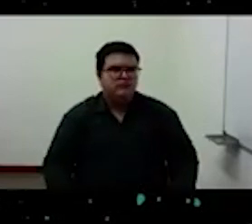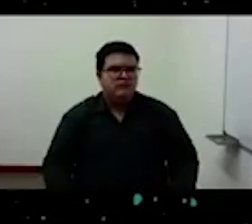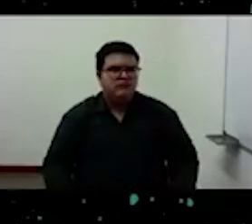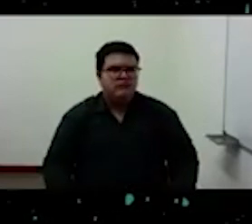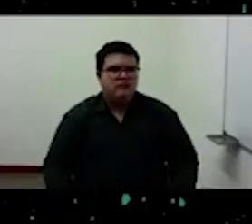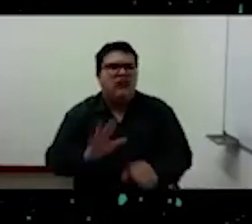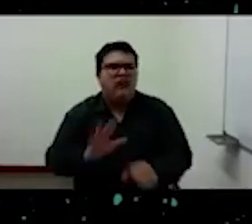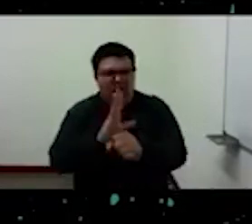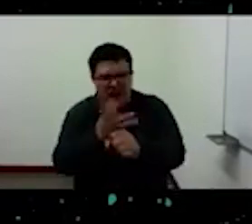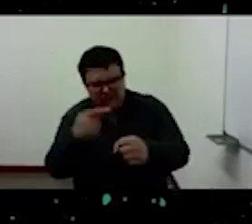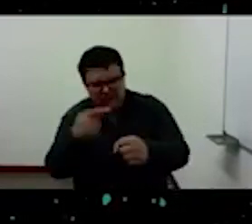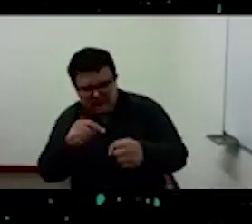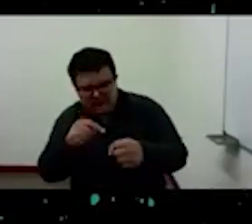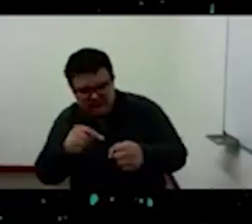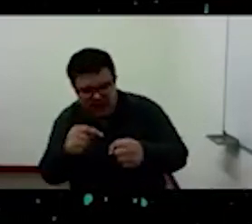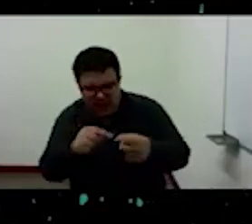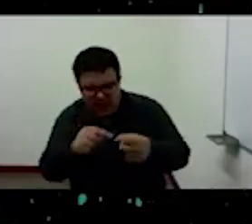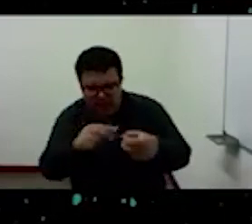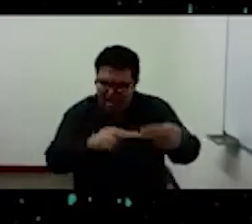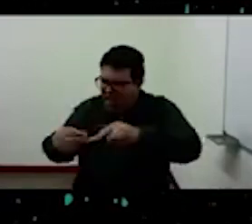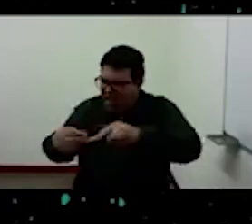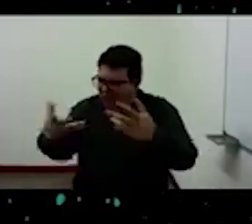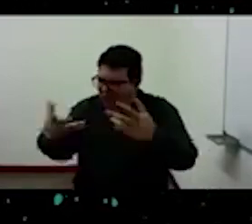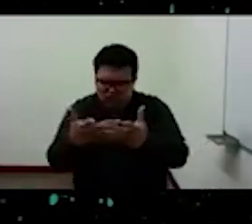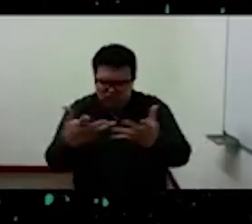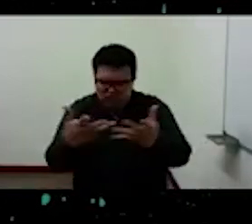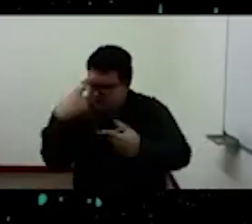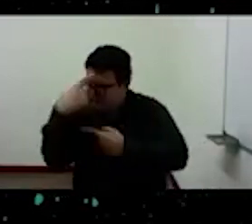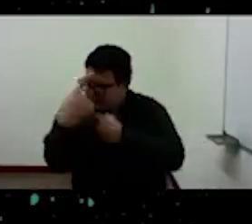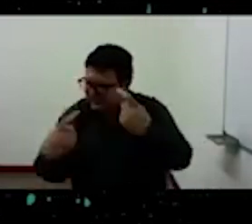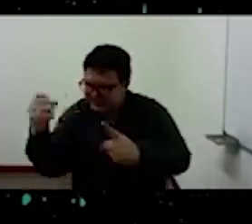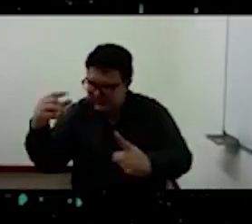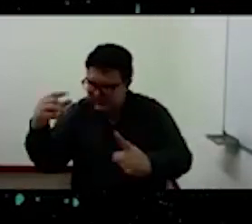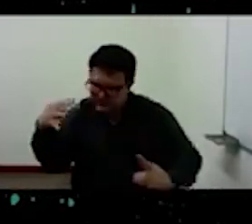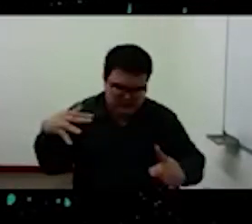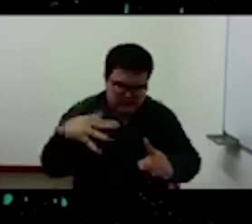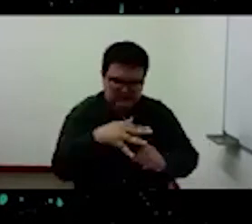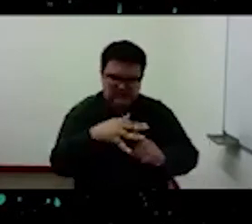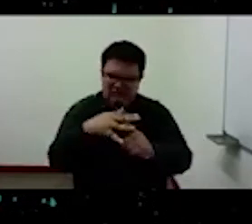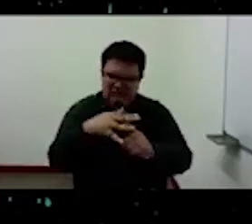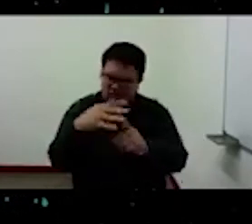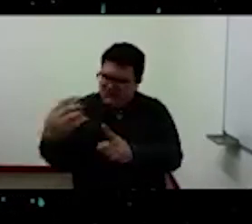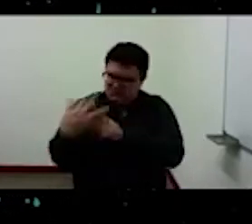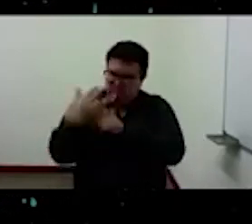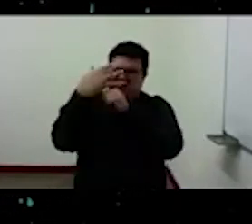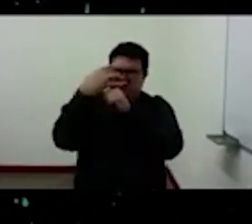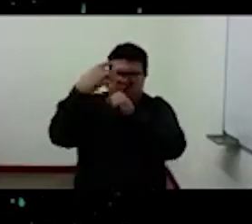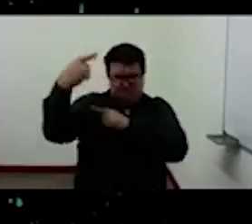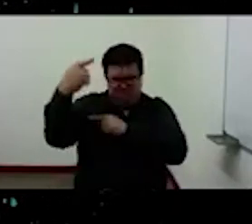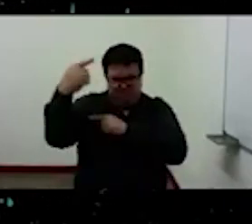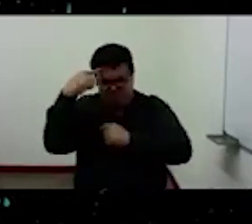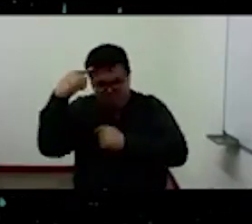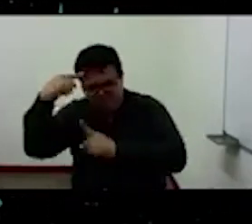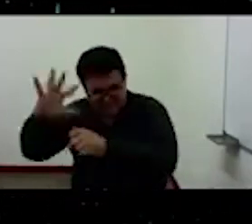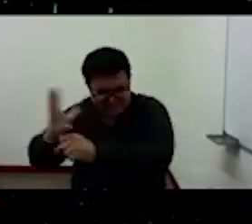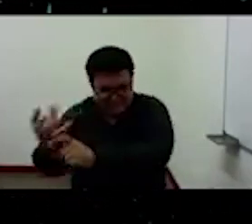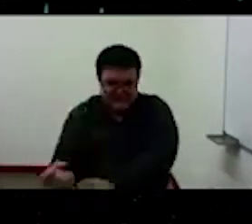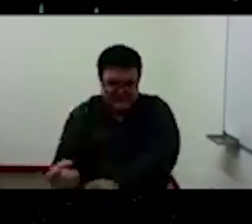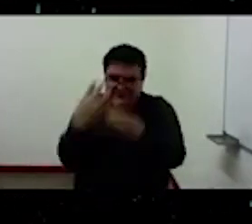signo que violenta más fuertemente el pensamiento.